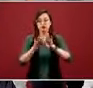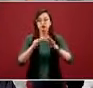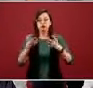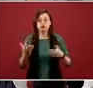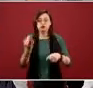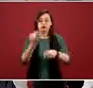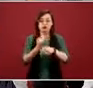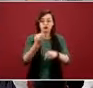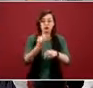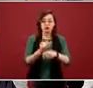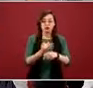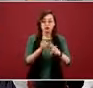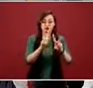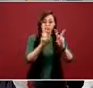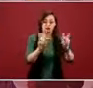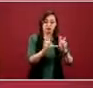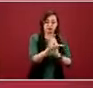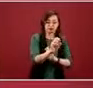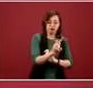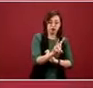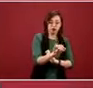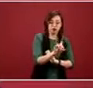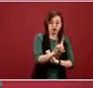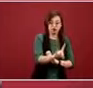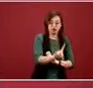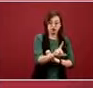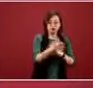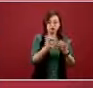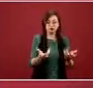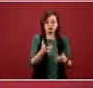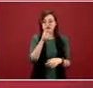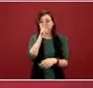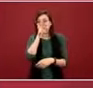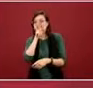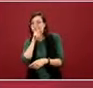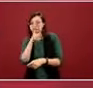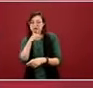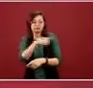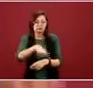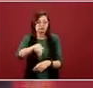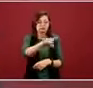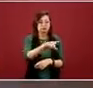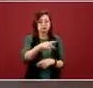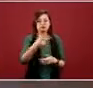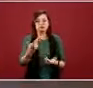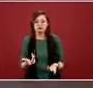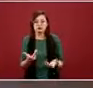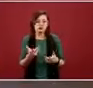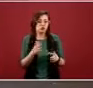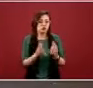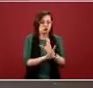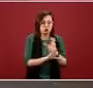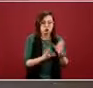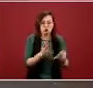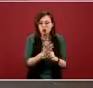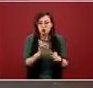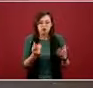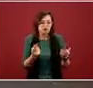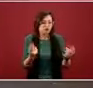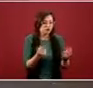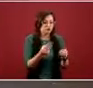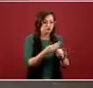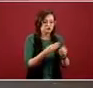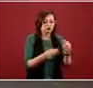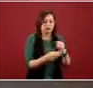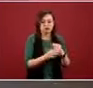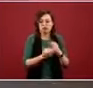en una discusión sobre COVID, donde acaba de señalar que hay preocupación del personal de salud sobre los recursos con los que cuenta,